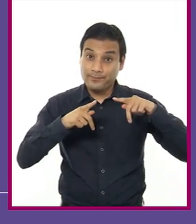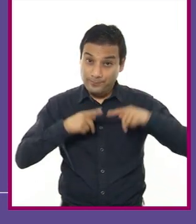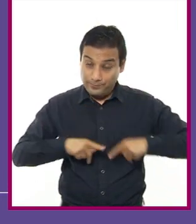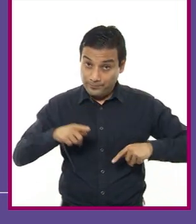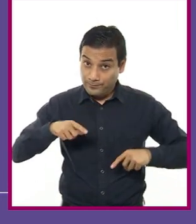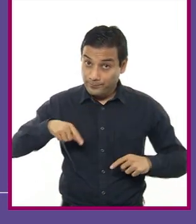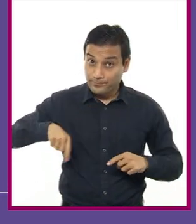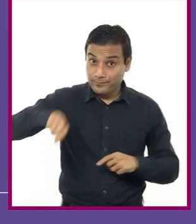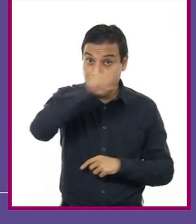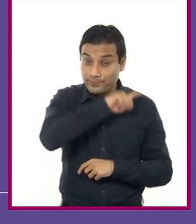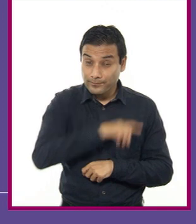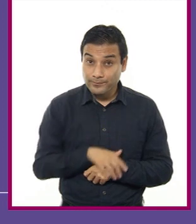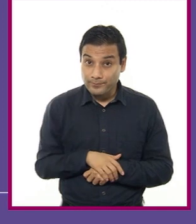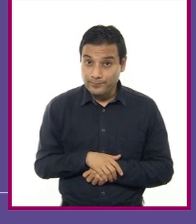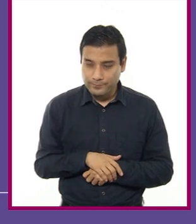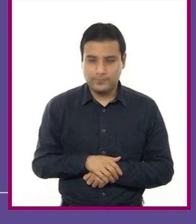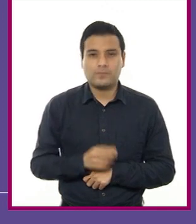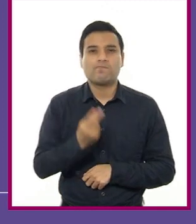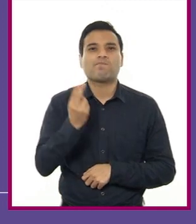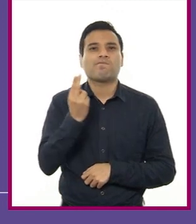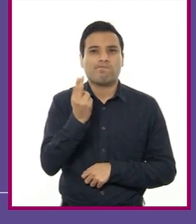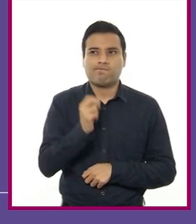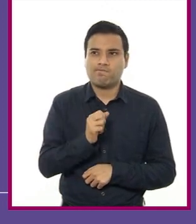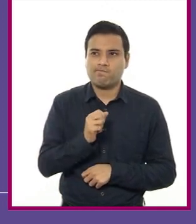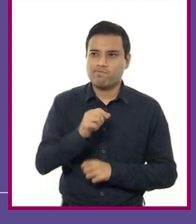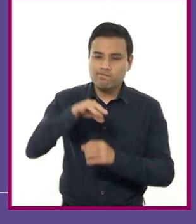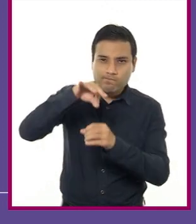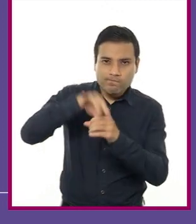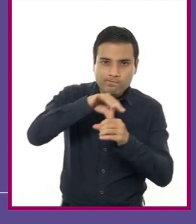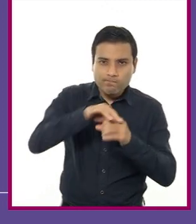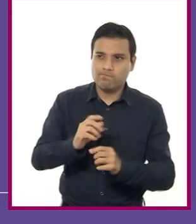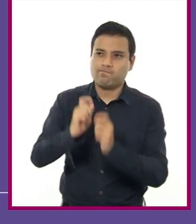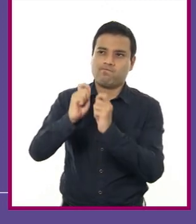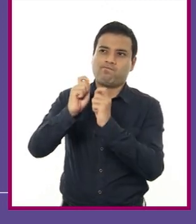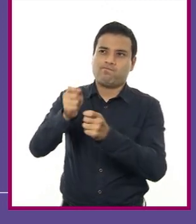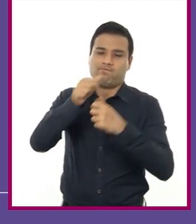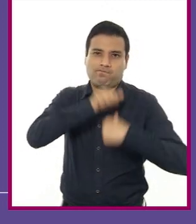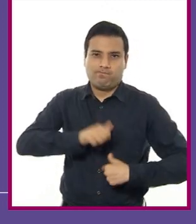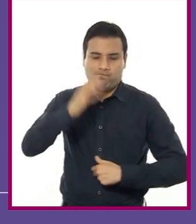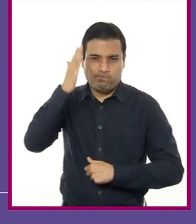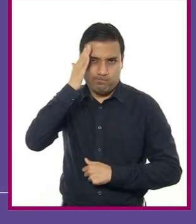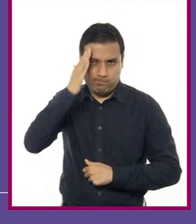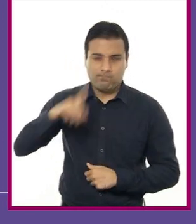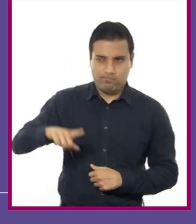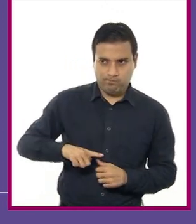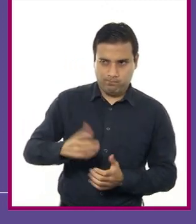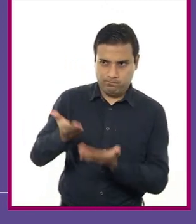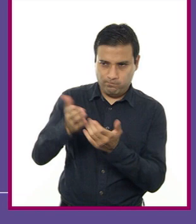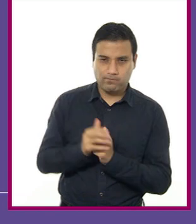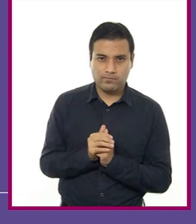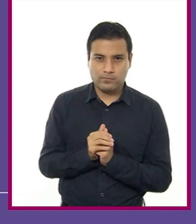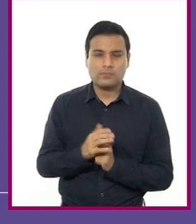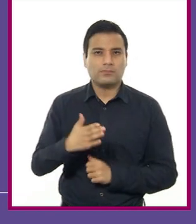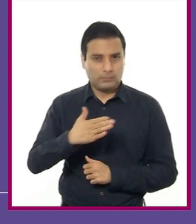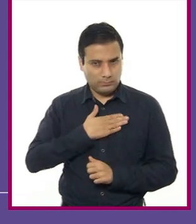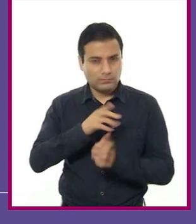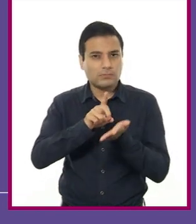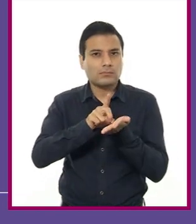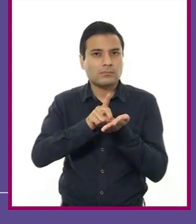los ciudadanos quienes cedemos la autoridad a las y los gobernantes y por eso tenemos derecho